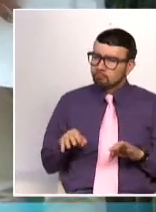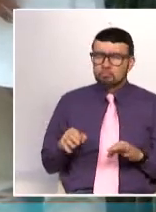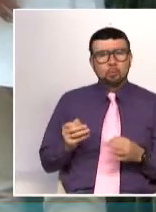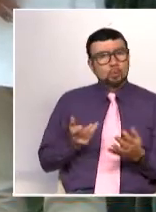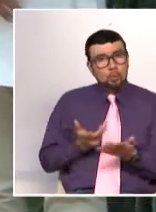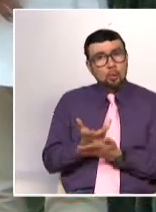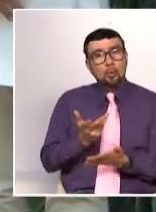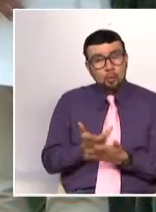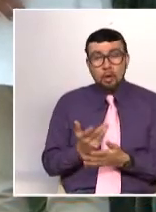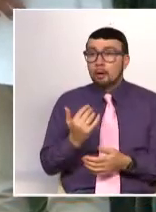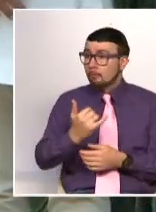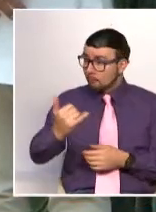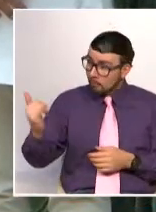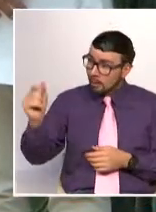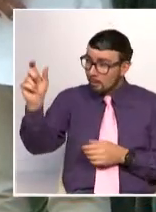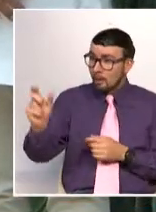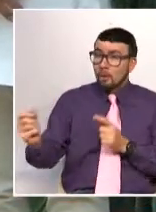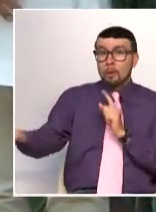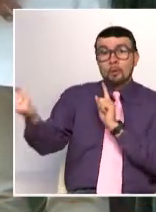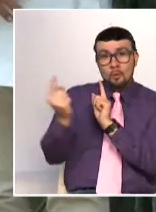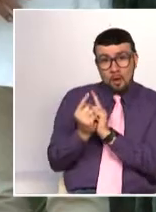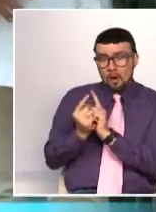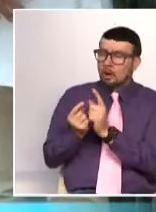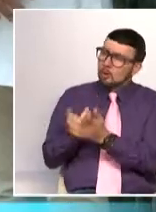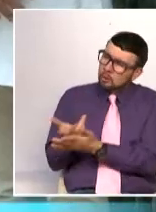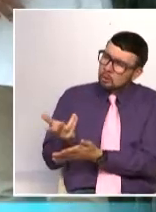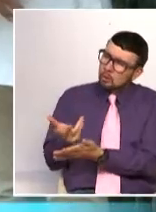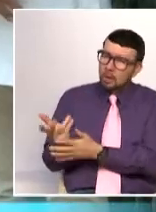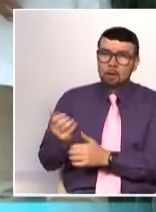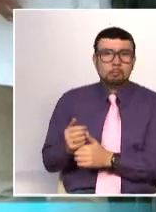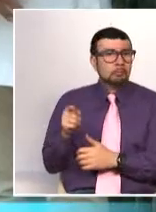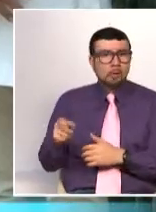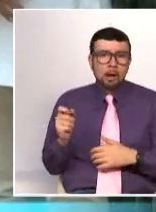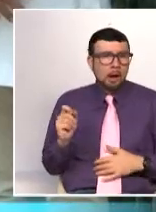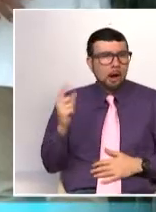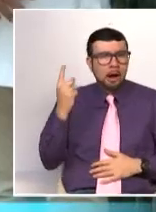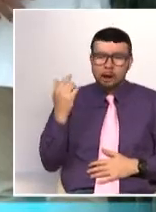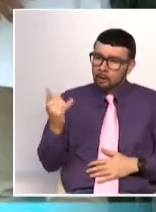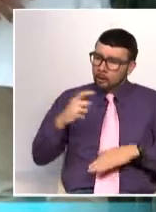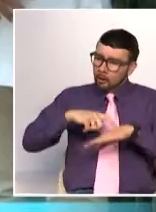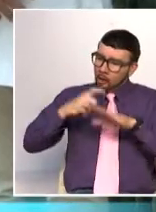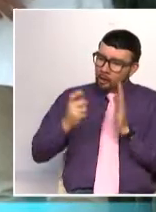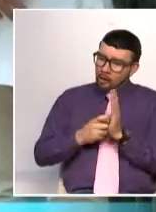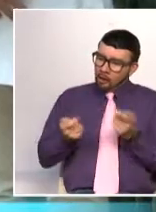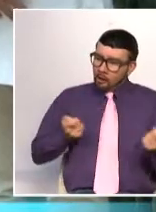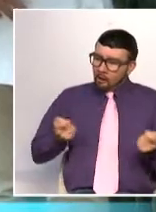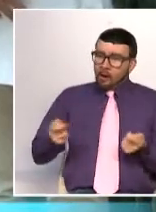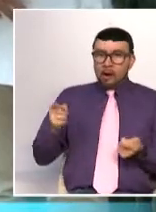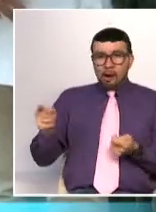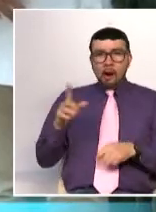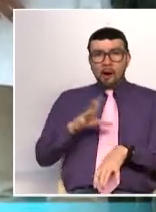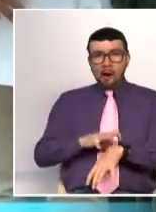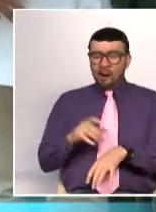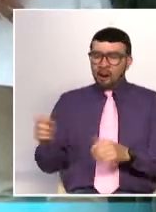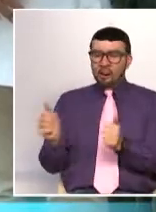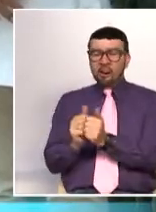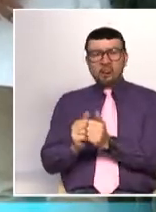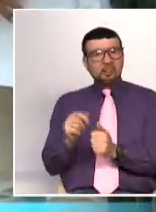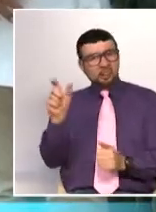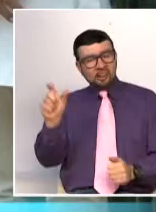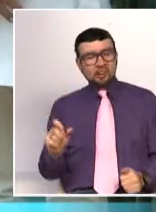le damos a los pacientes en la consulta cuando luego de haber sido evaluado por todo el grupo médico que tenemos acompaña al doctor césar